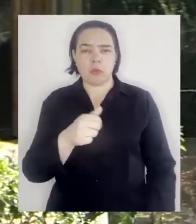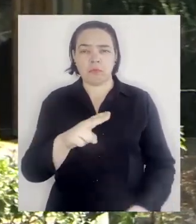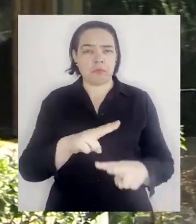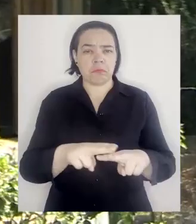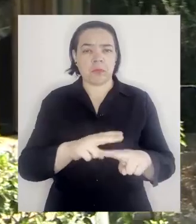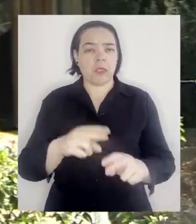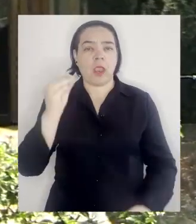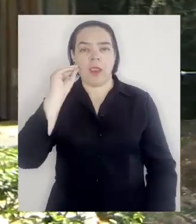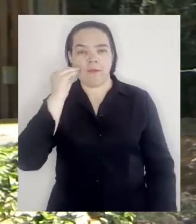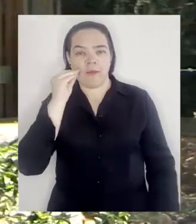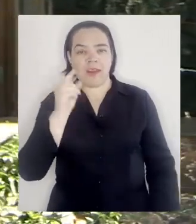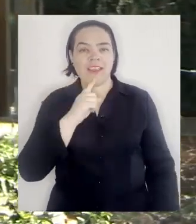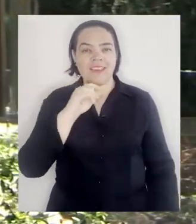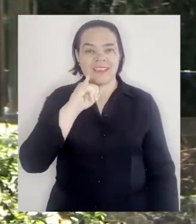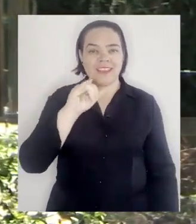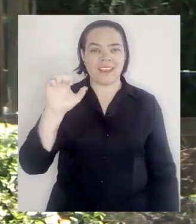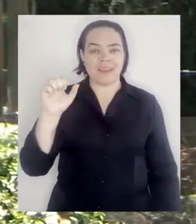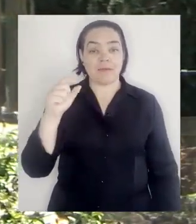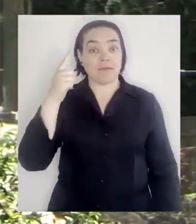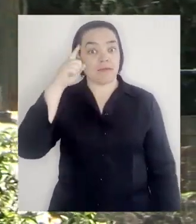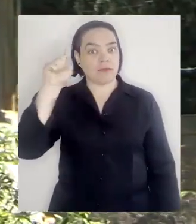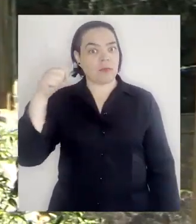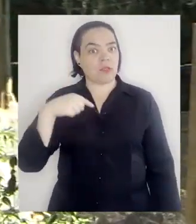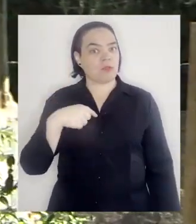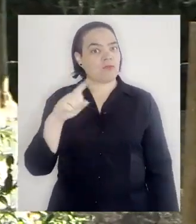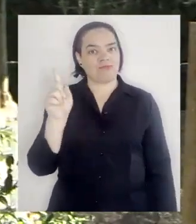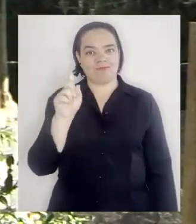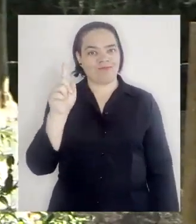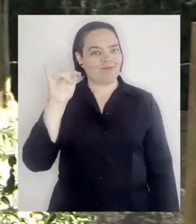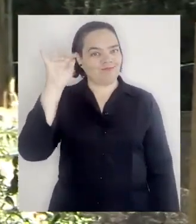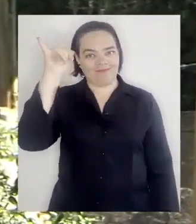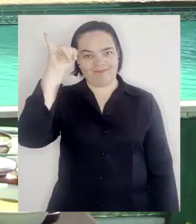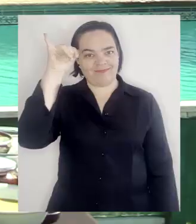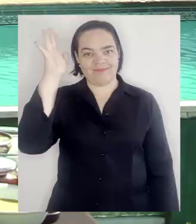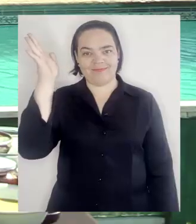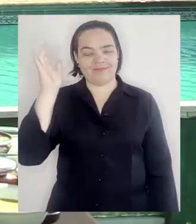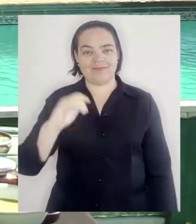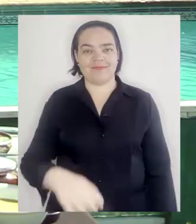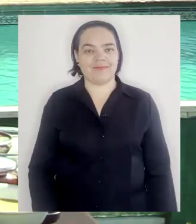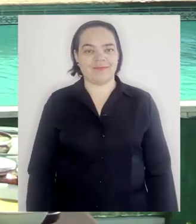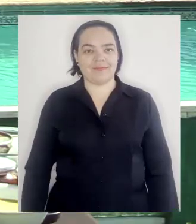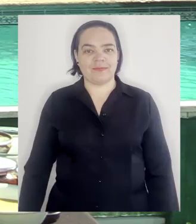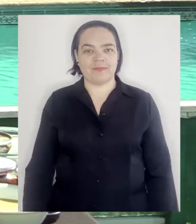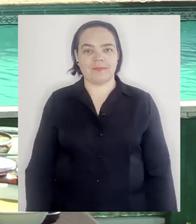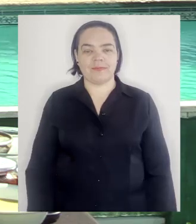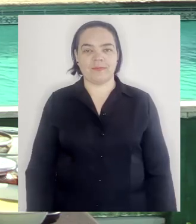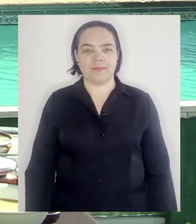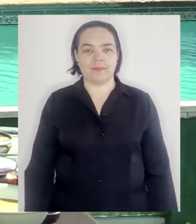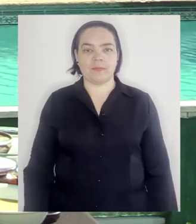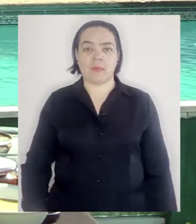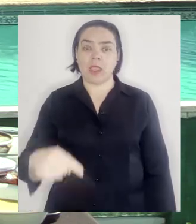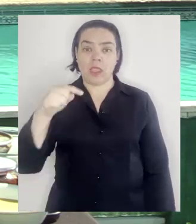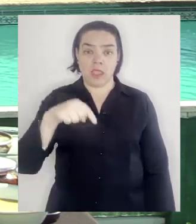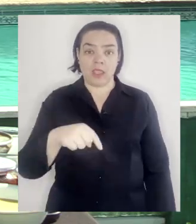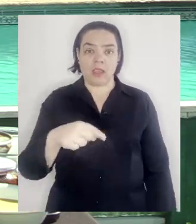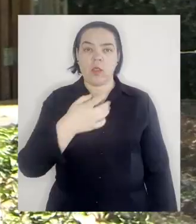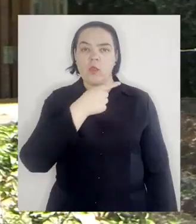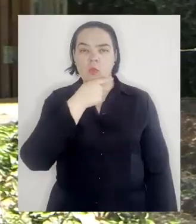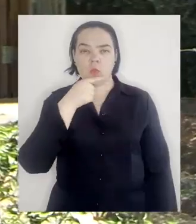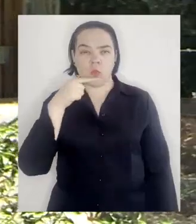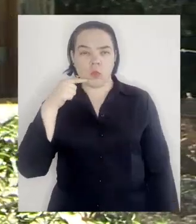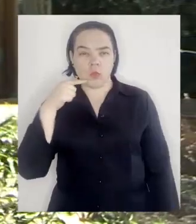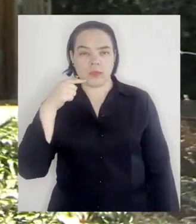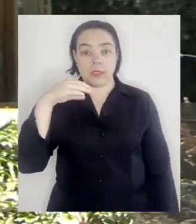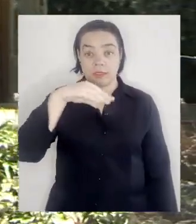todo, pero yo no sé. Entonces, porque yo soy de la cocina, panqueque. Lo que es dulce o lo que sea. Ah, pero esto se puede hacer dulce, salado, ¿cómo?